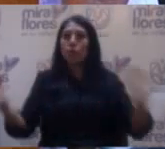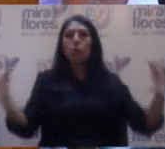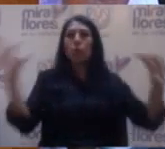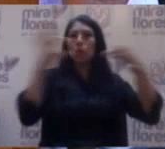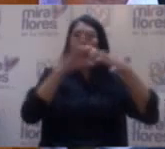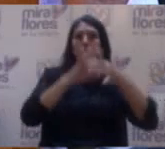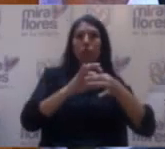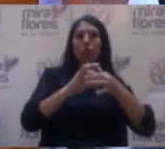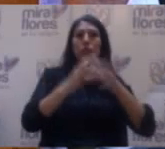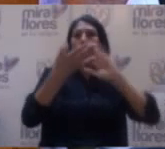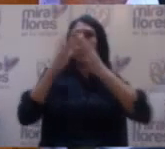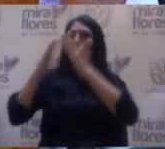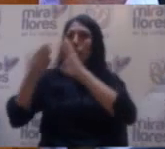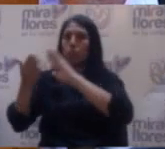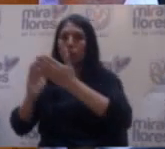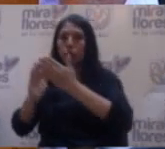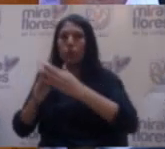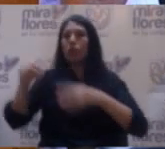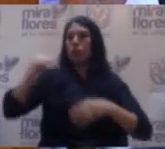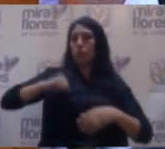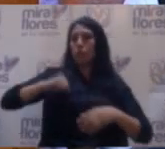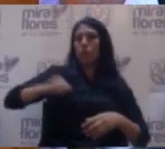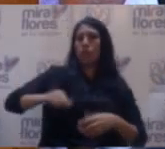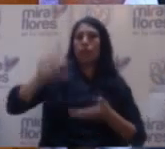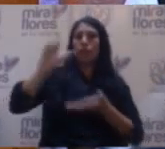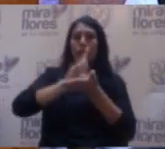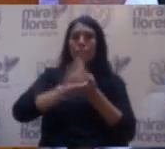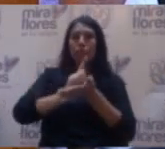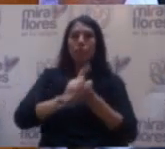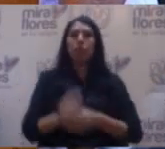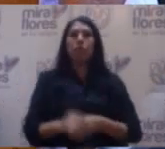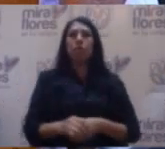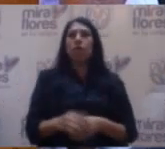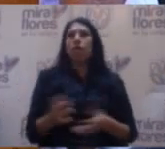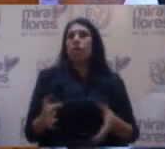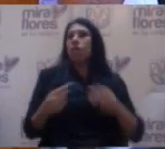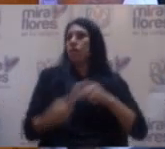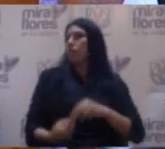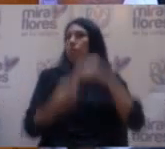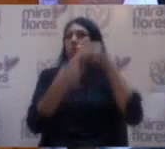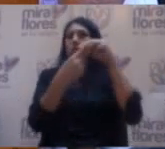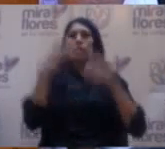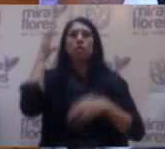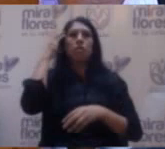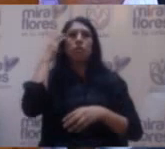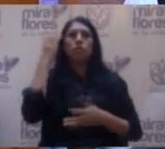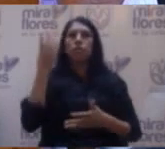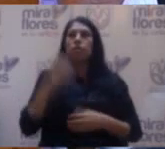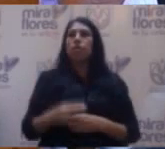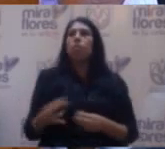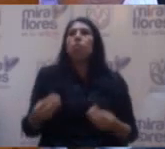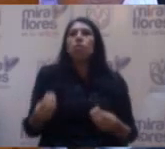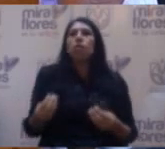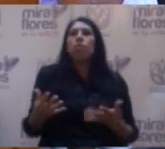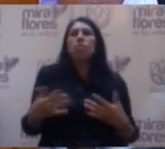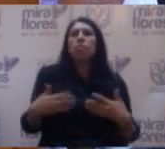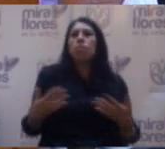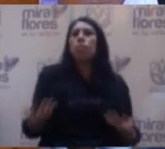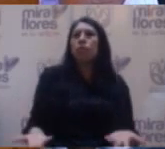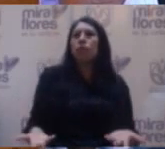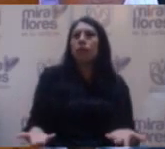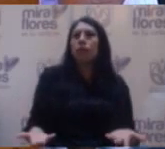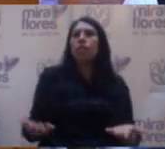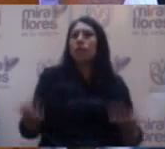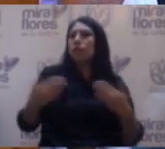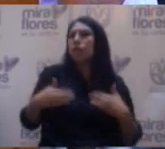con municipios de Lima y especialmente Miraflores, porque pueden obtener algún